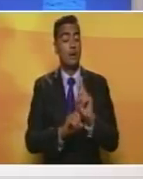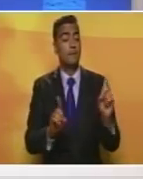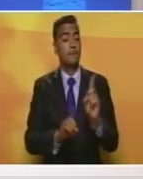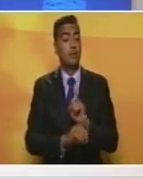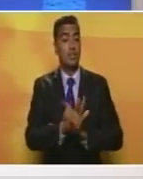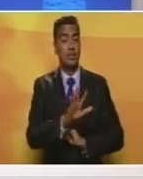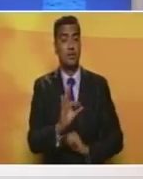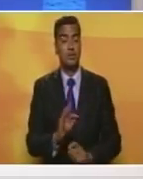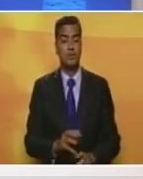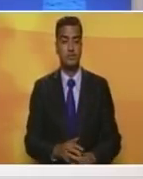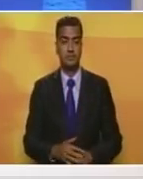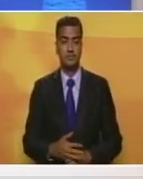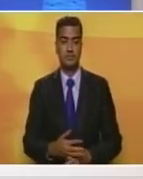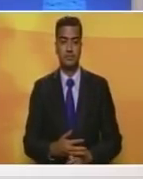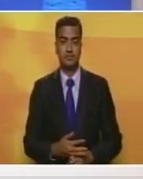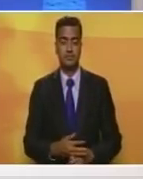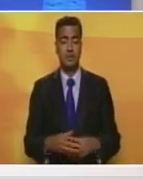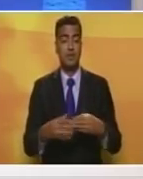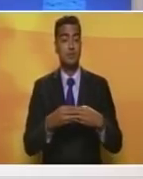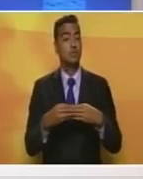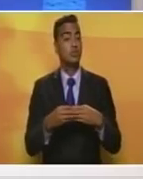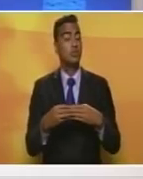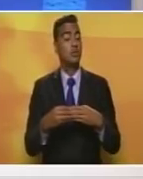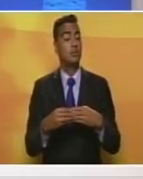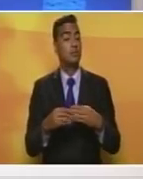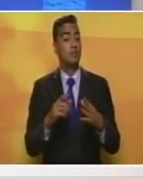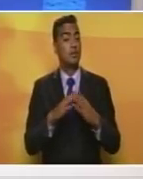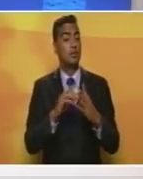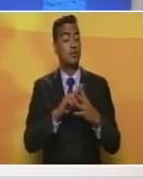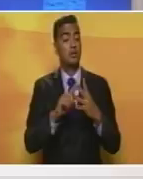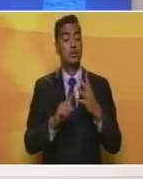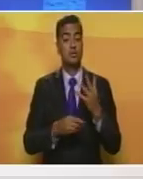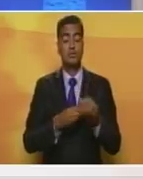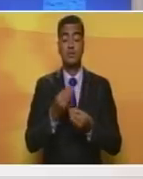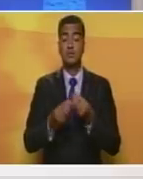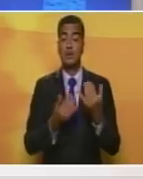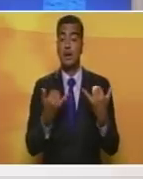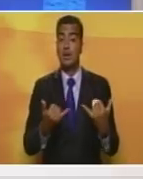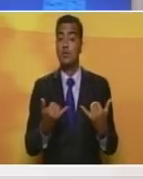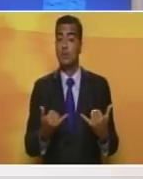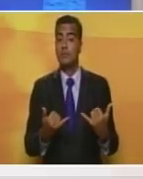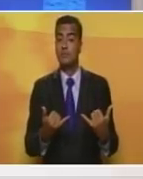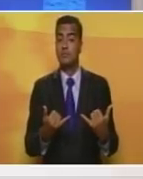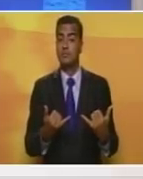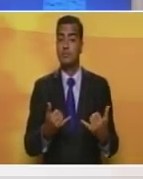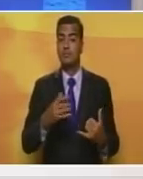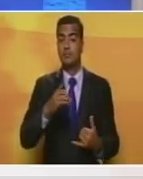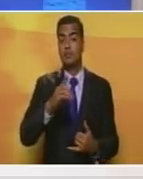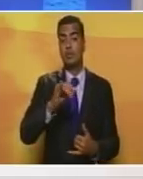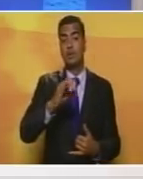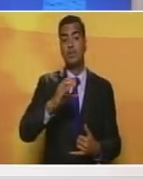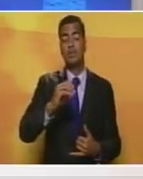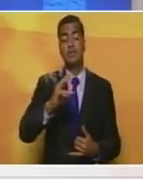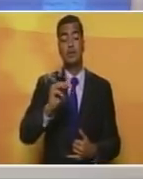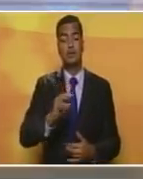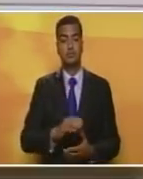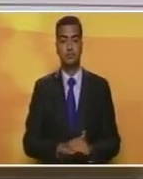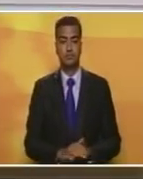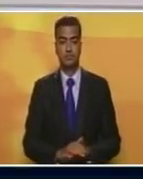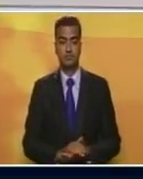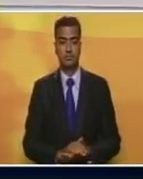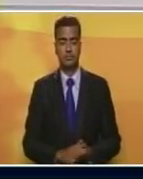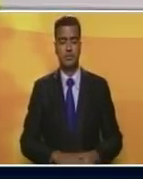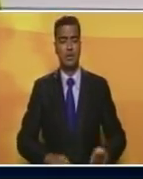Banco Central de Venezuela derogó la tasa preferencial DIPRO de 10 bolívares por dólar para operaciones relacionadas con alimentos y